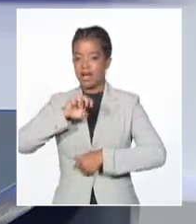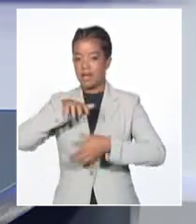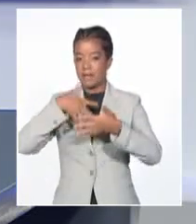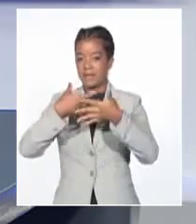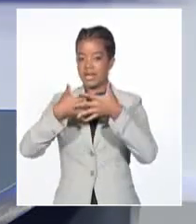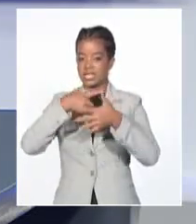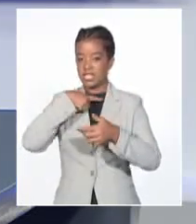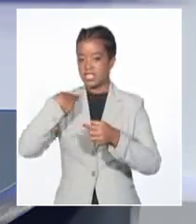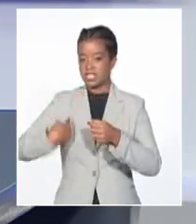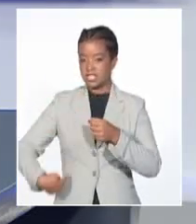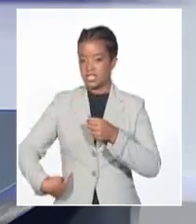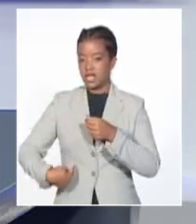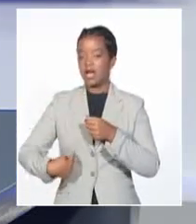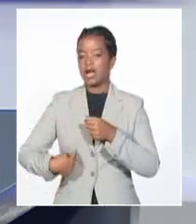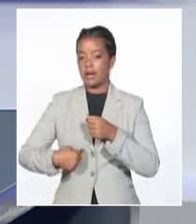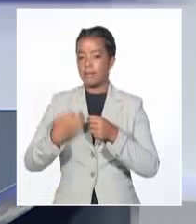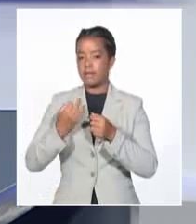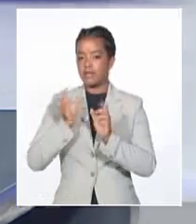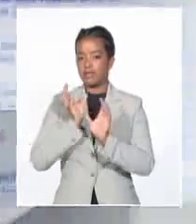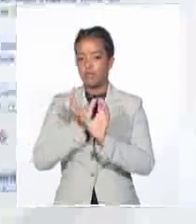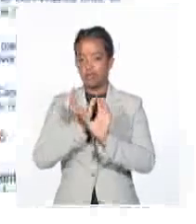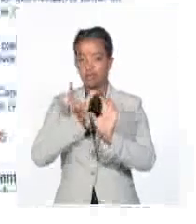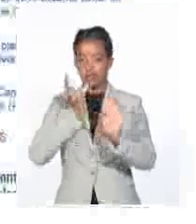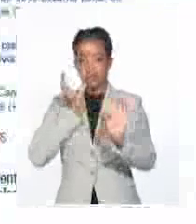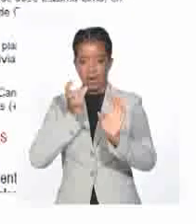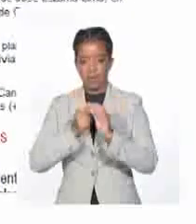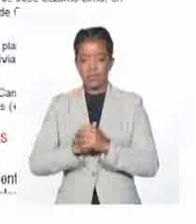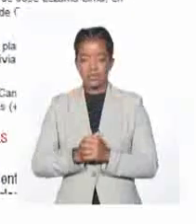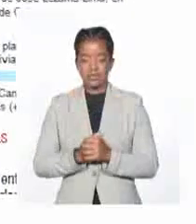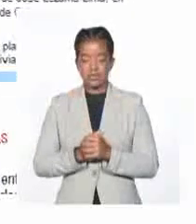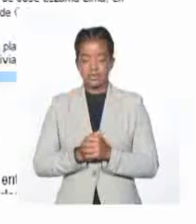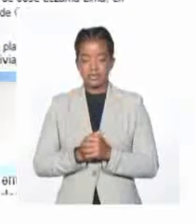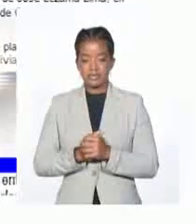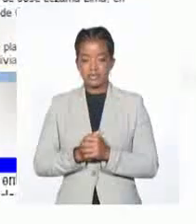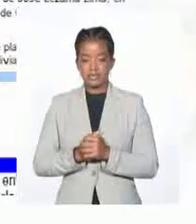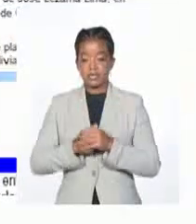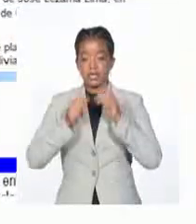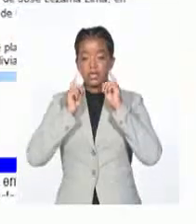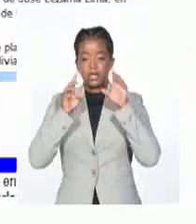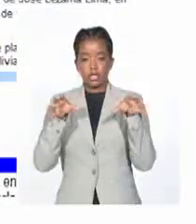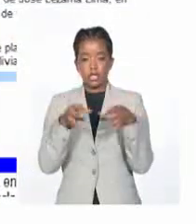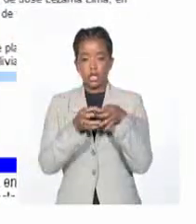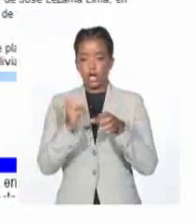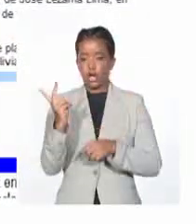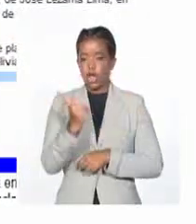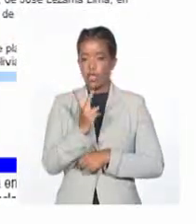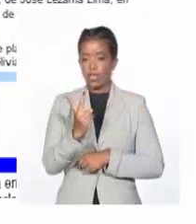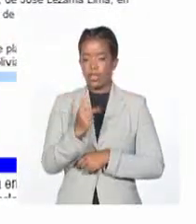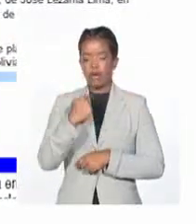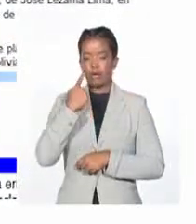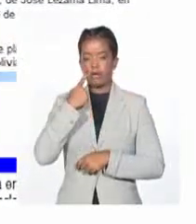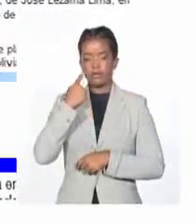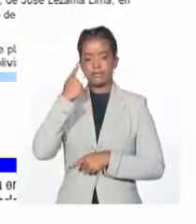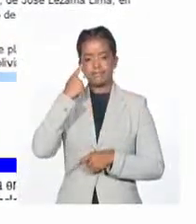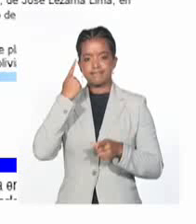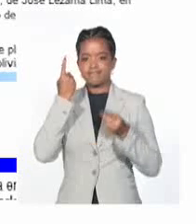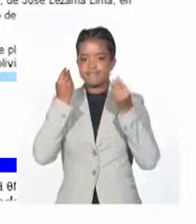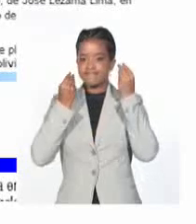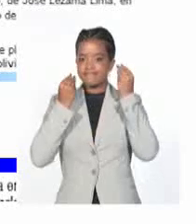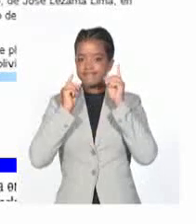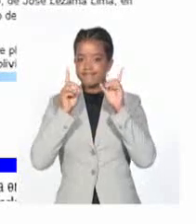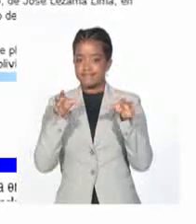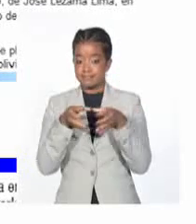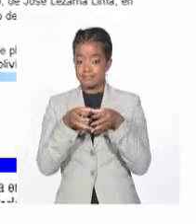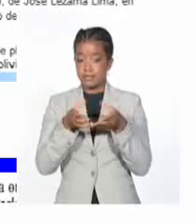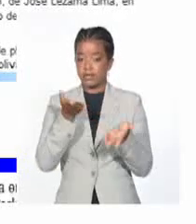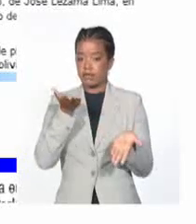ómnibus Yutong, Wang Wentao. Durante el encuentro, ambos dirigentes hicieron un balance sobre la presencia de esa entidad en Cuba